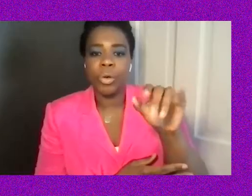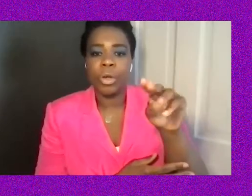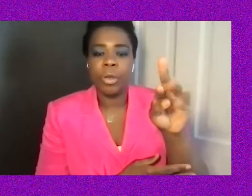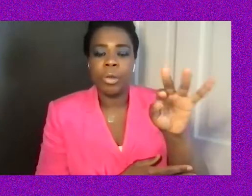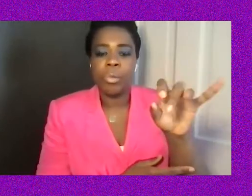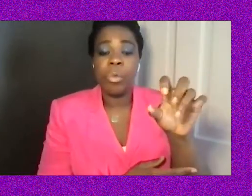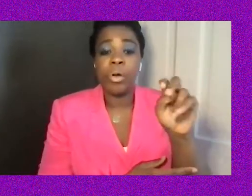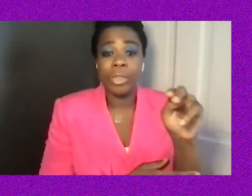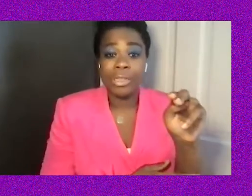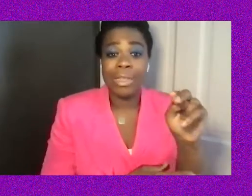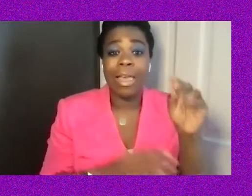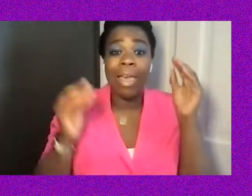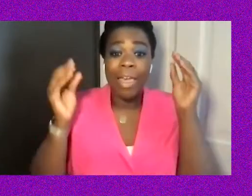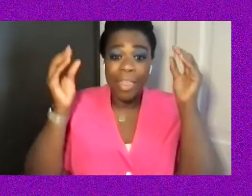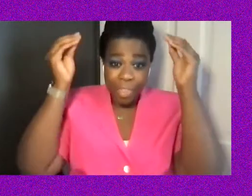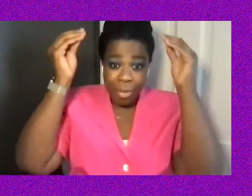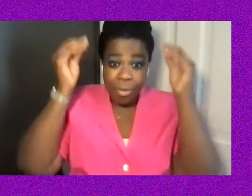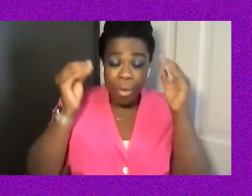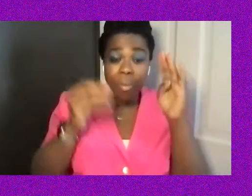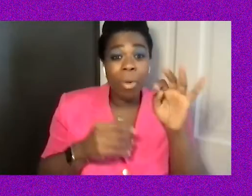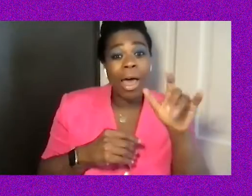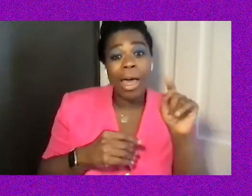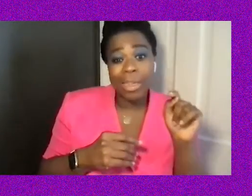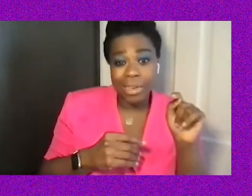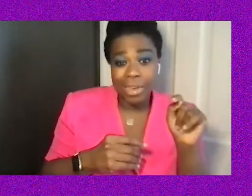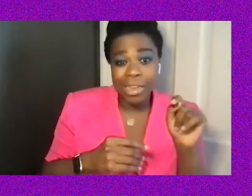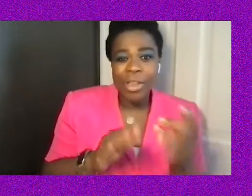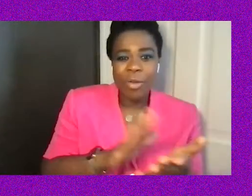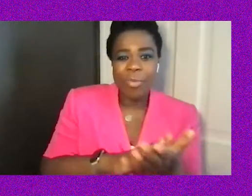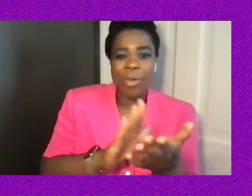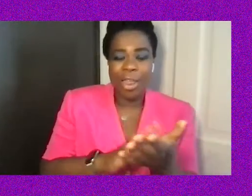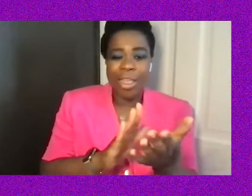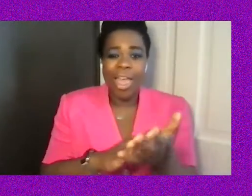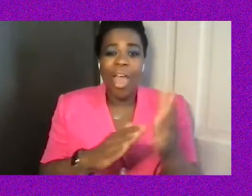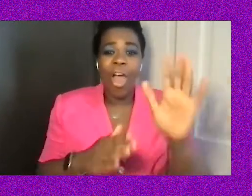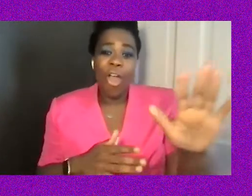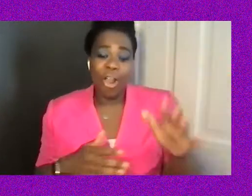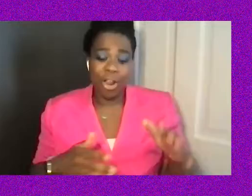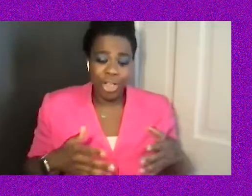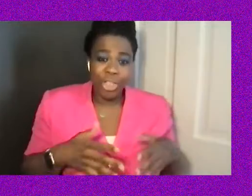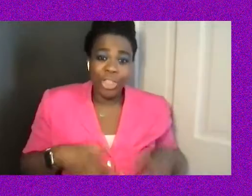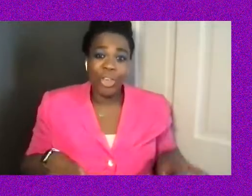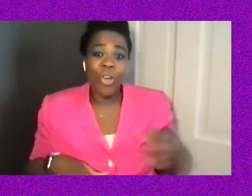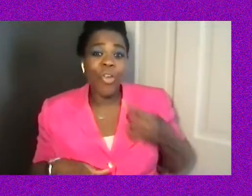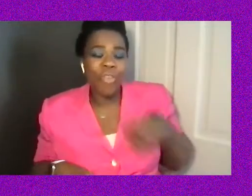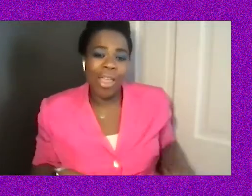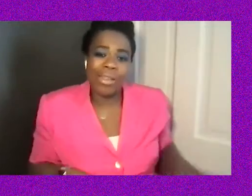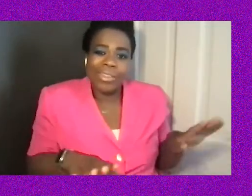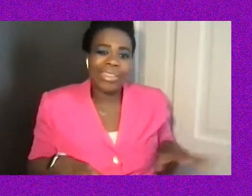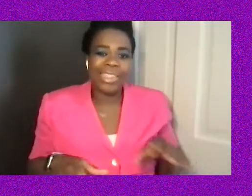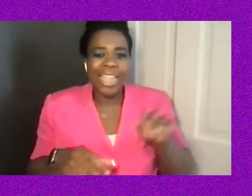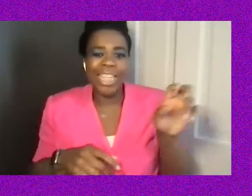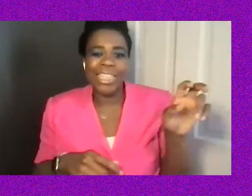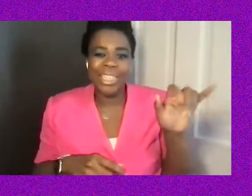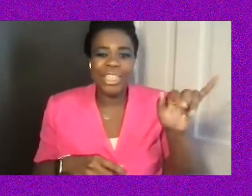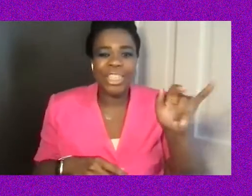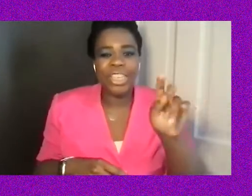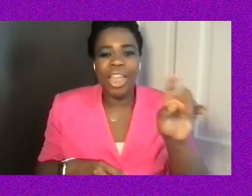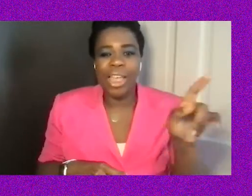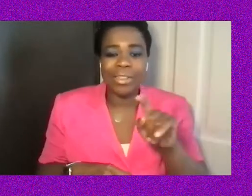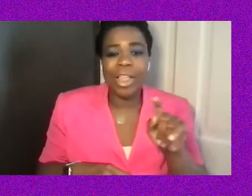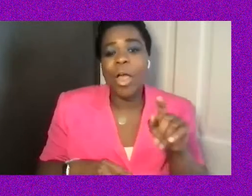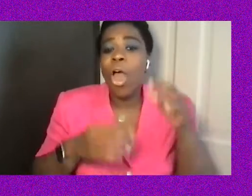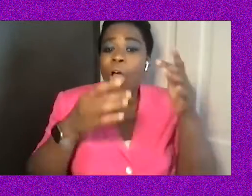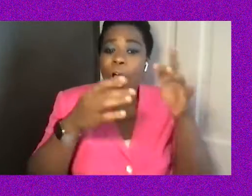Toni Morrison. The slip alabamos a la capota, su minifalda en el club